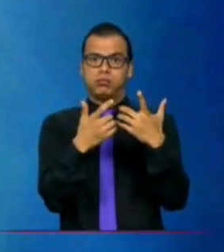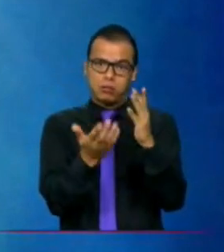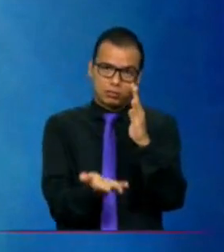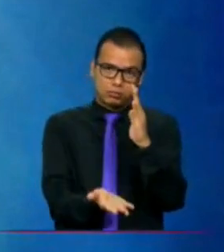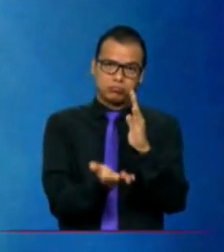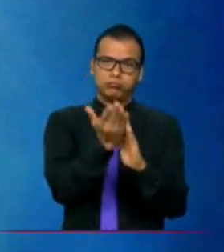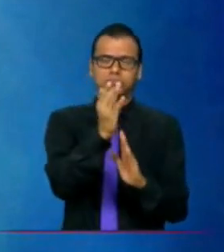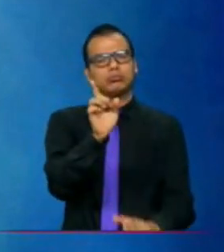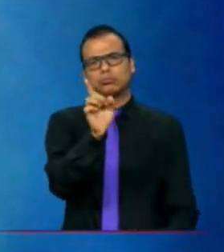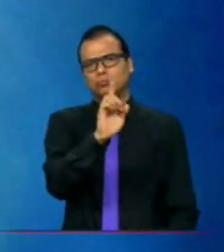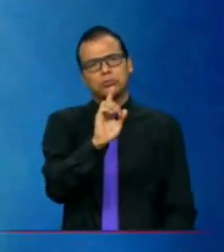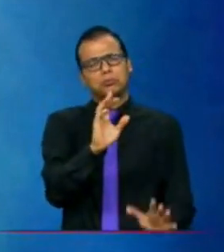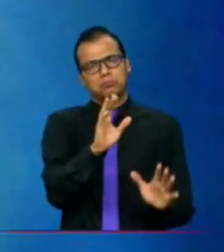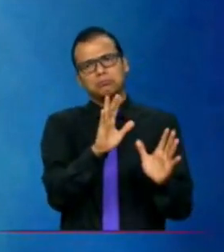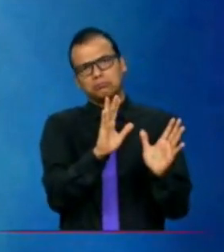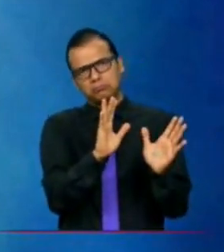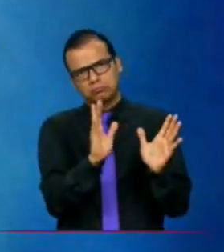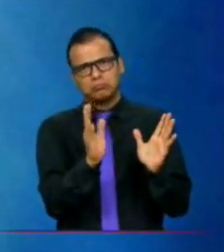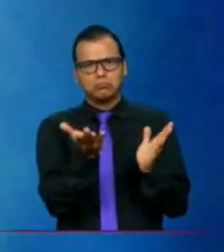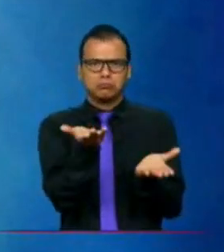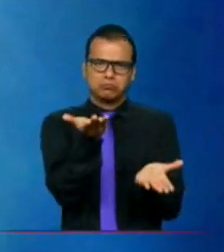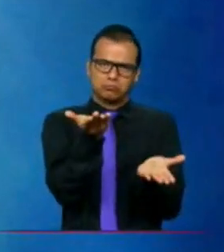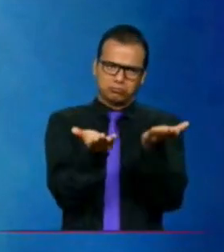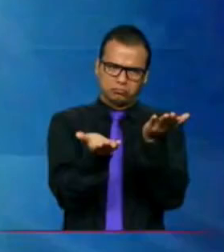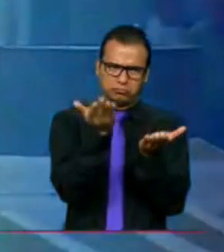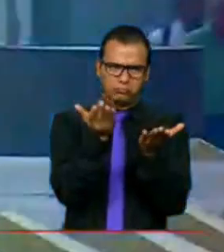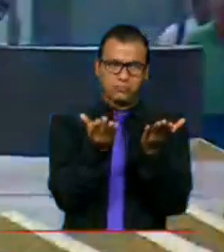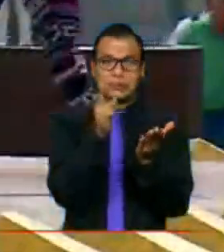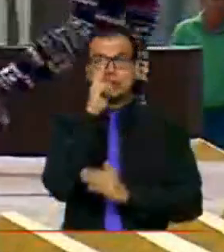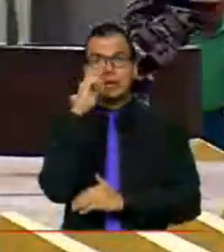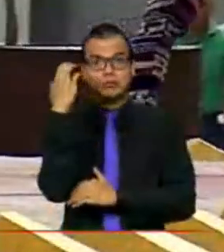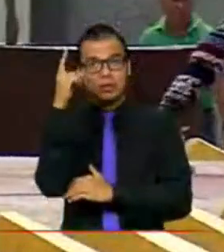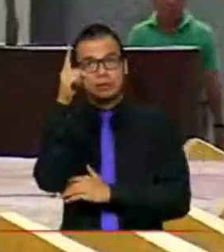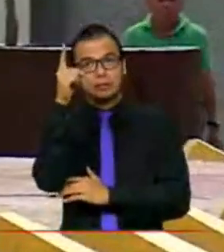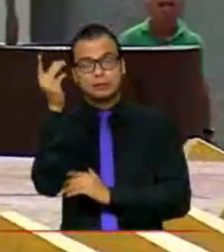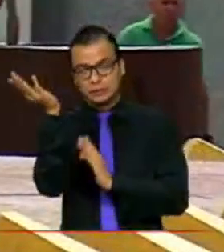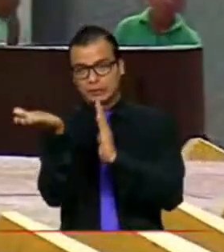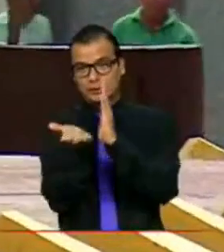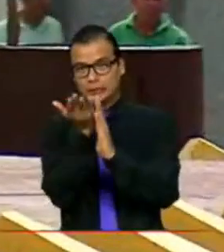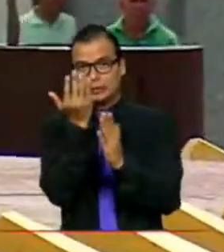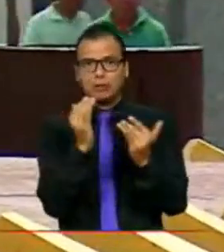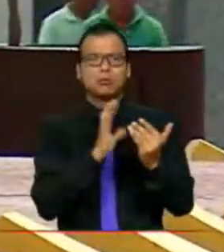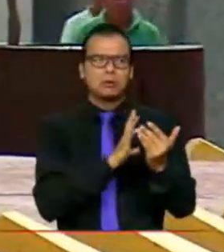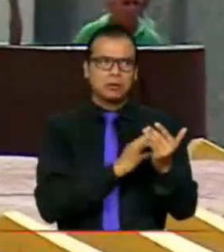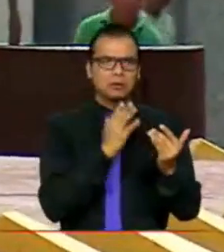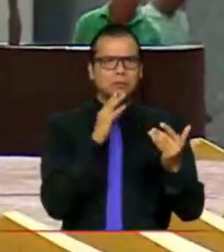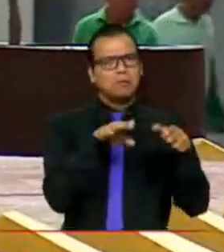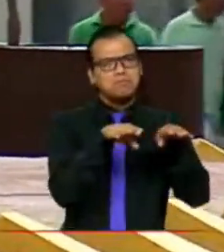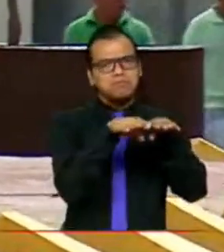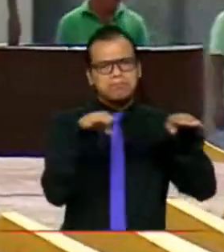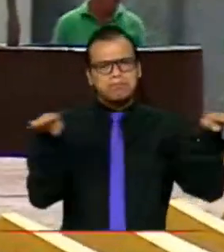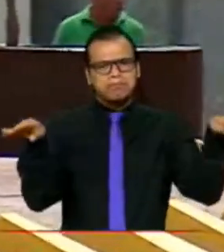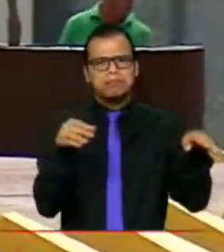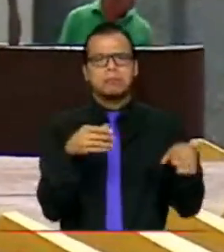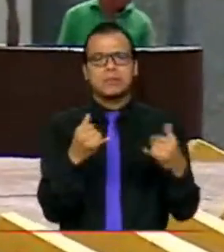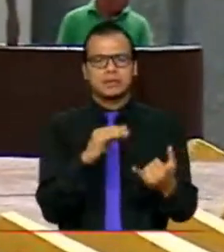que la variación se ubicó por debajo del indicador nacional. Entonces, año corrido el indicador fue